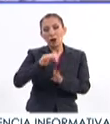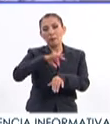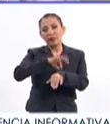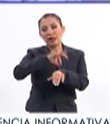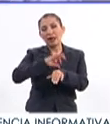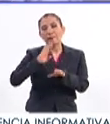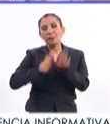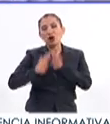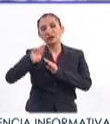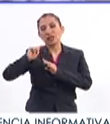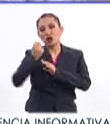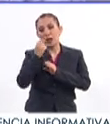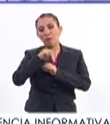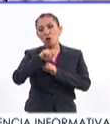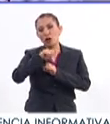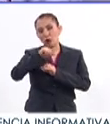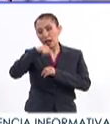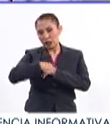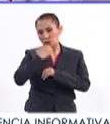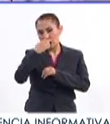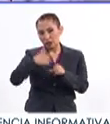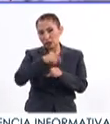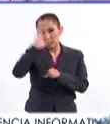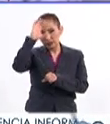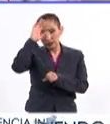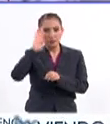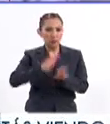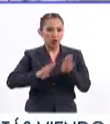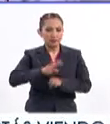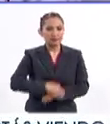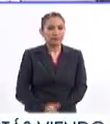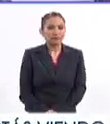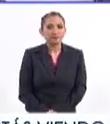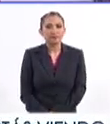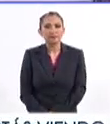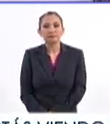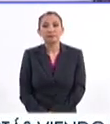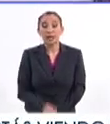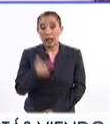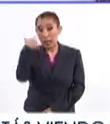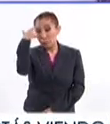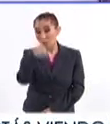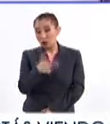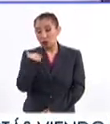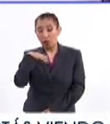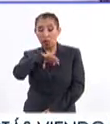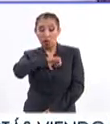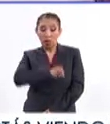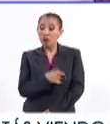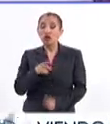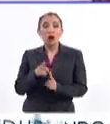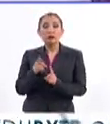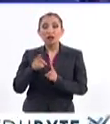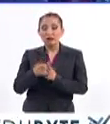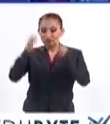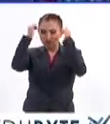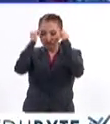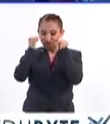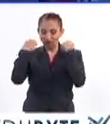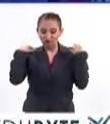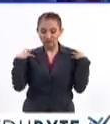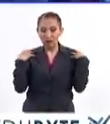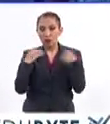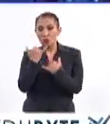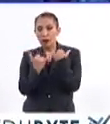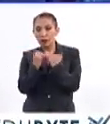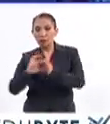y biotecnología molecular aquí mismo en la Escuela Nacional de Ciencias Biológicas. Y por las noches, su pasión se encuentra bajo un casco y la utilería